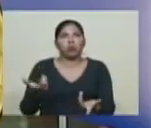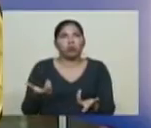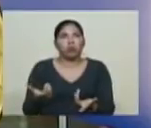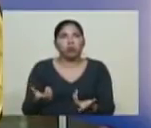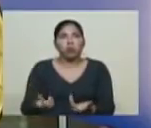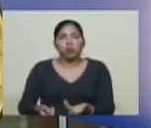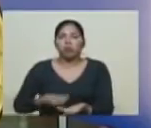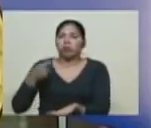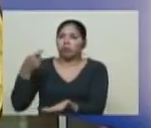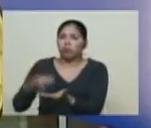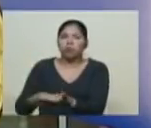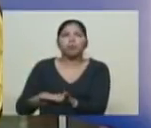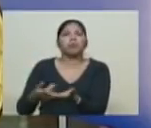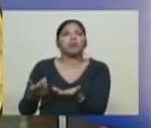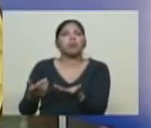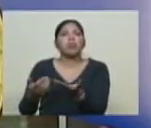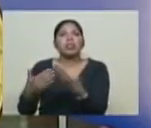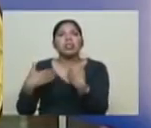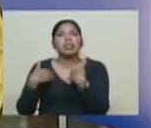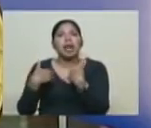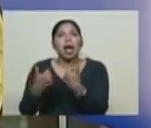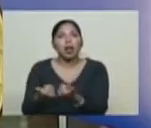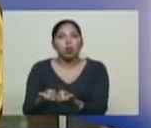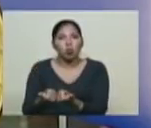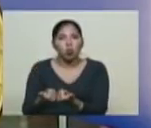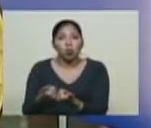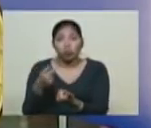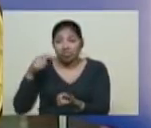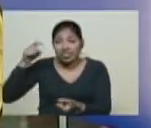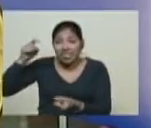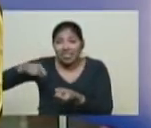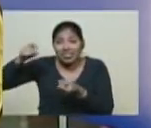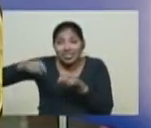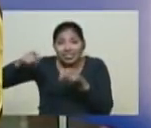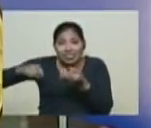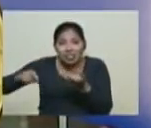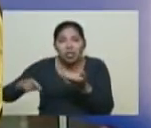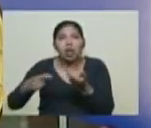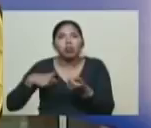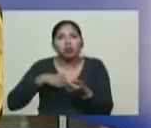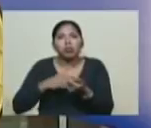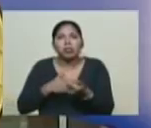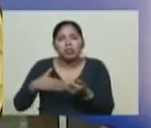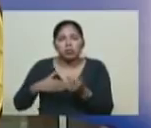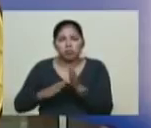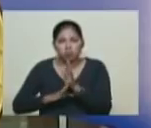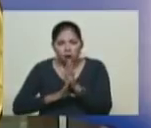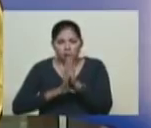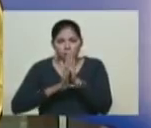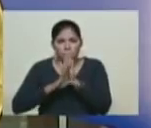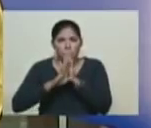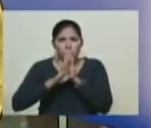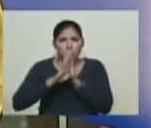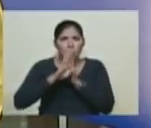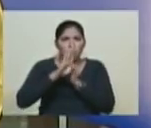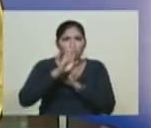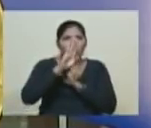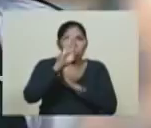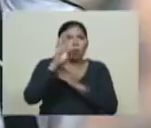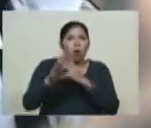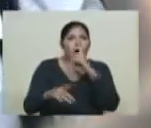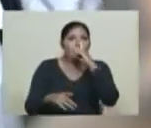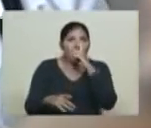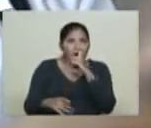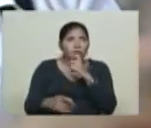en salud es una necesidad y la vamos a seguir incrementando año por año, no solo en el